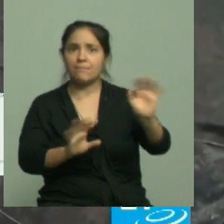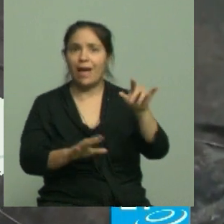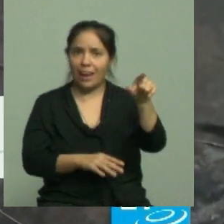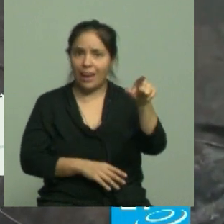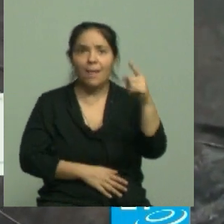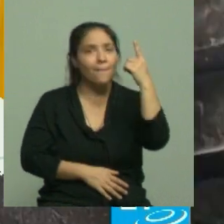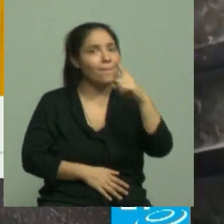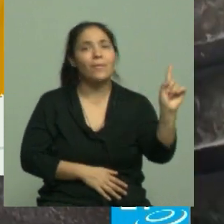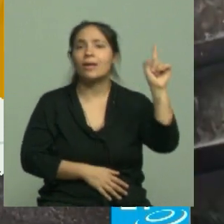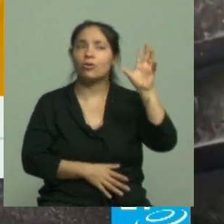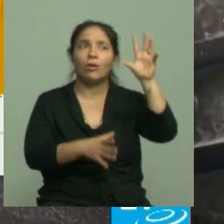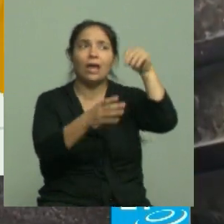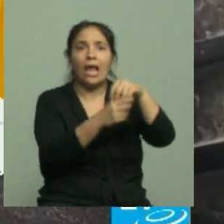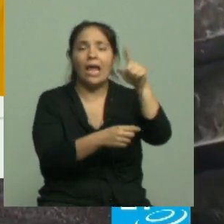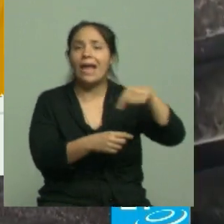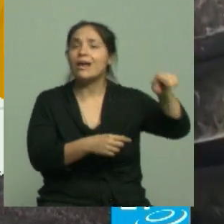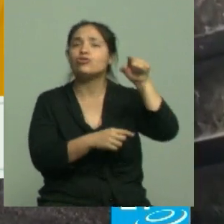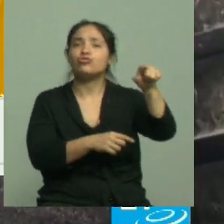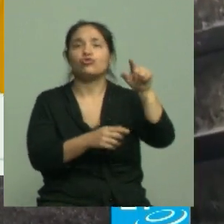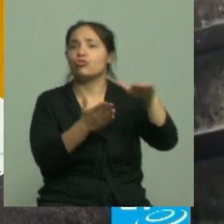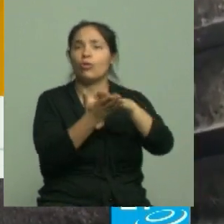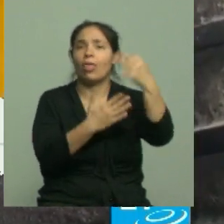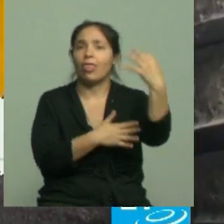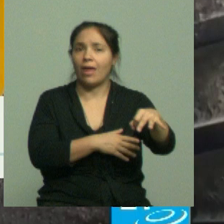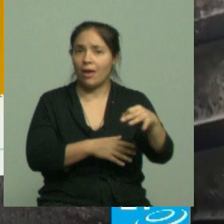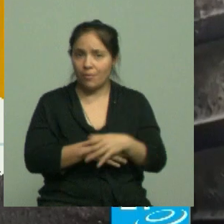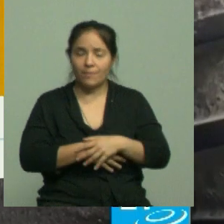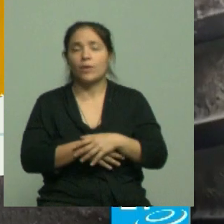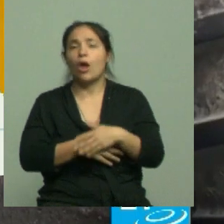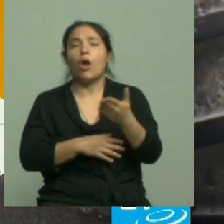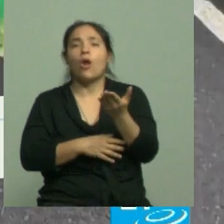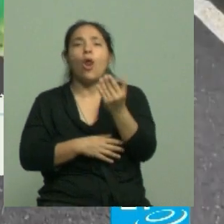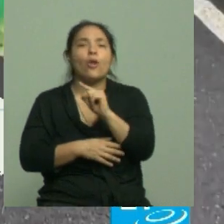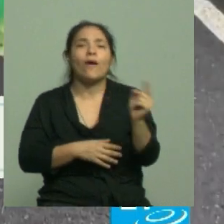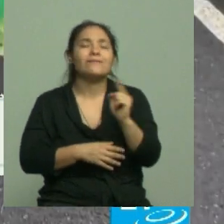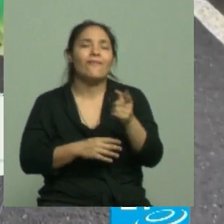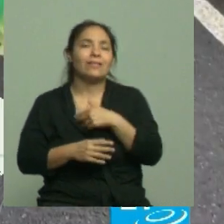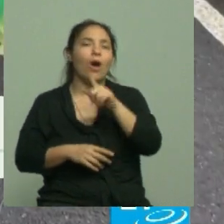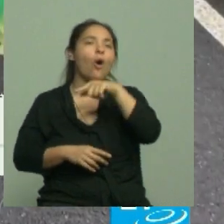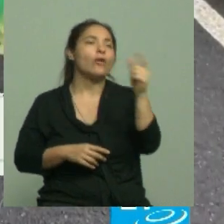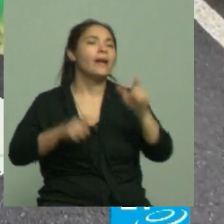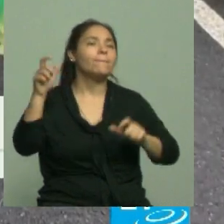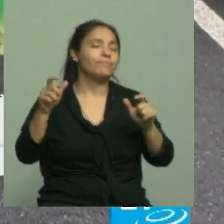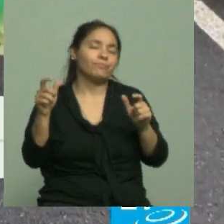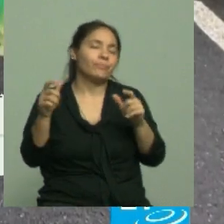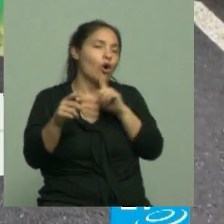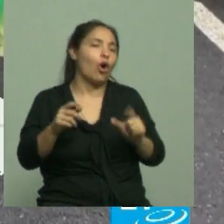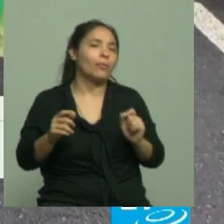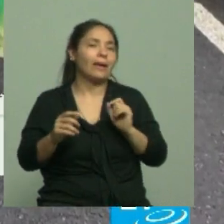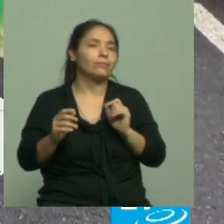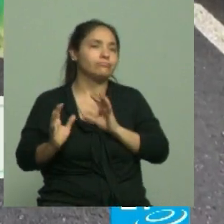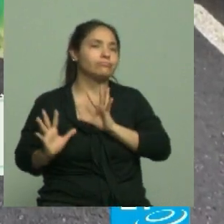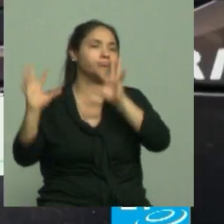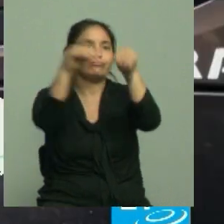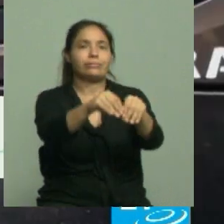dijo es algo que lo tienen que solucionar ellos, que no necesitan a terceros metiéndose en eso. También habló de Evo Morales y lo que